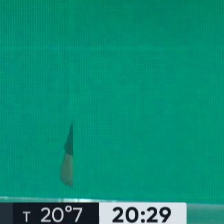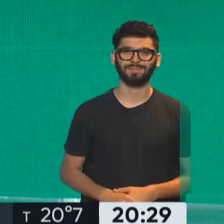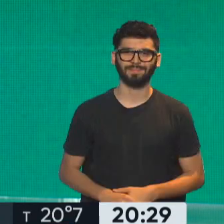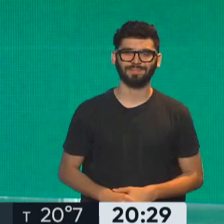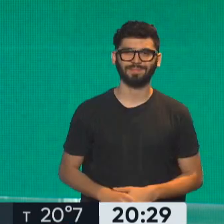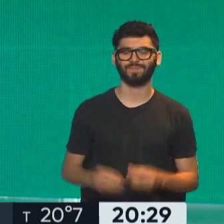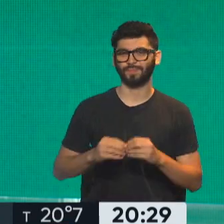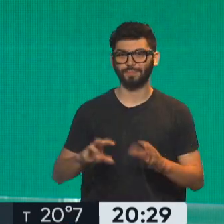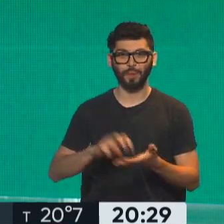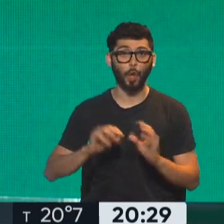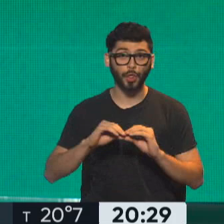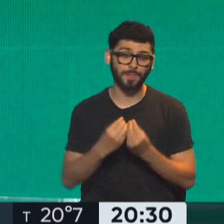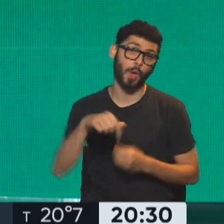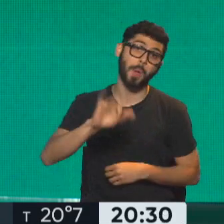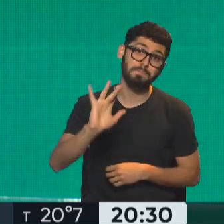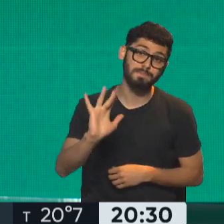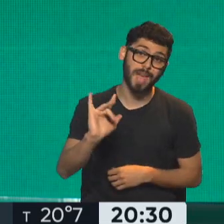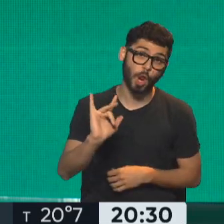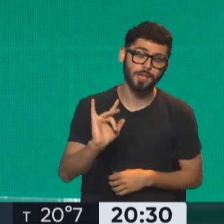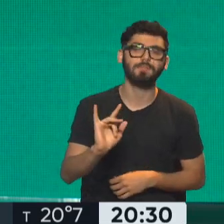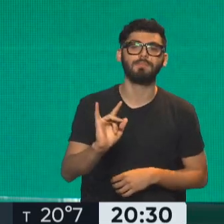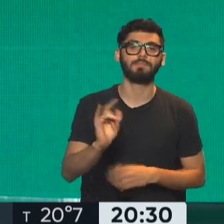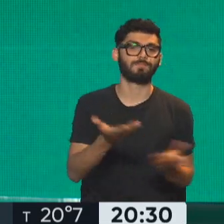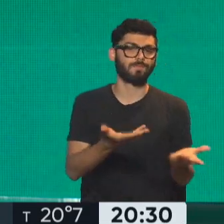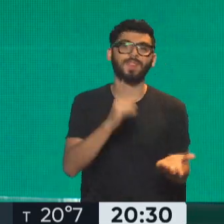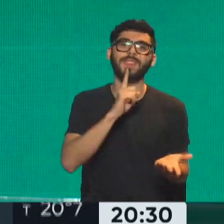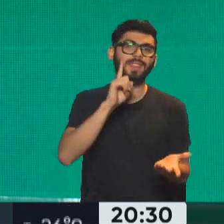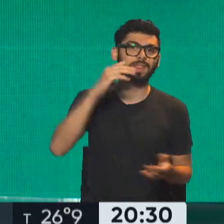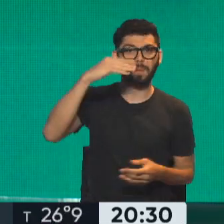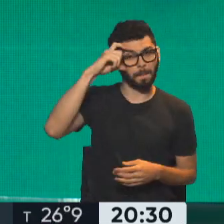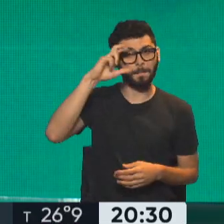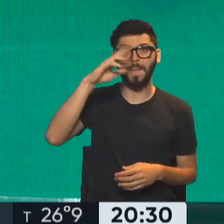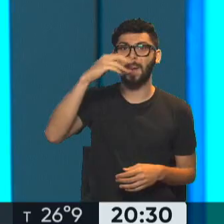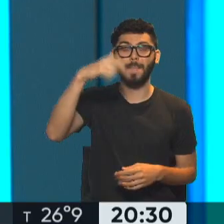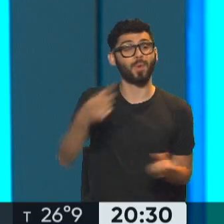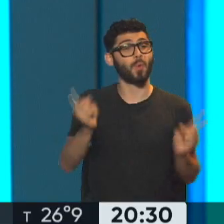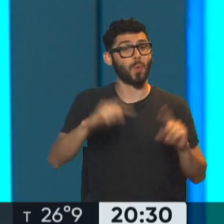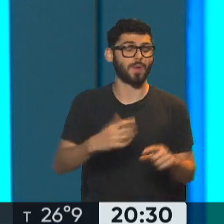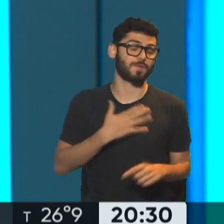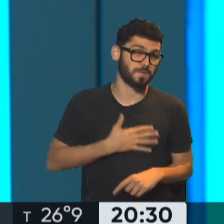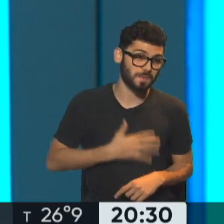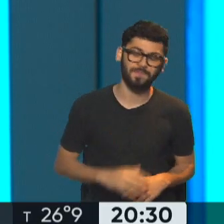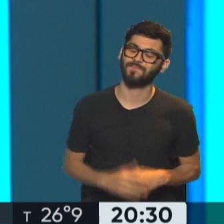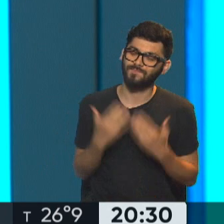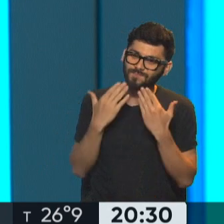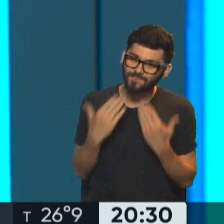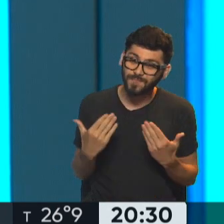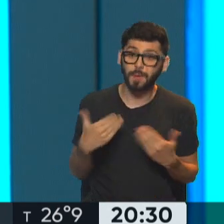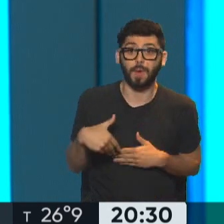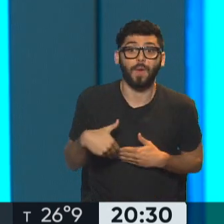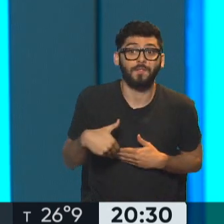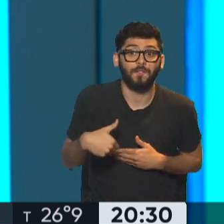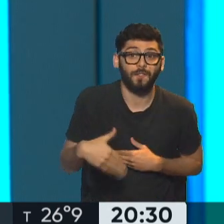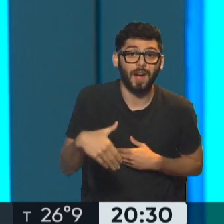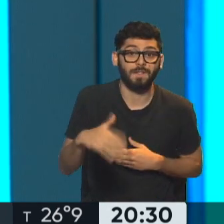Comenzamos este cierre de edición de día miércoles. El señor Raúl Timerman, qué bueno tenerlo de nuevo por aquí. Raúl, ¿cómo le va? Muchísimas gracias en vísperas